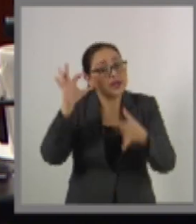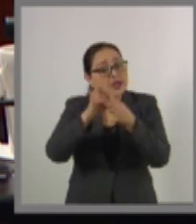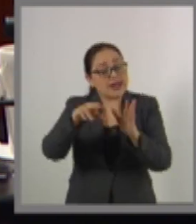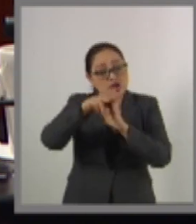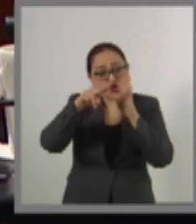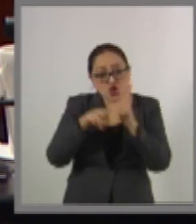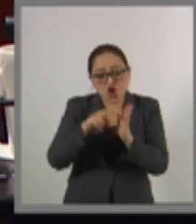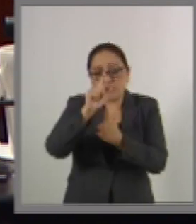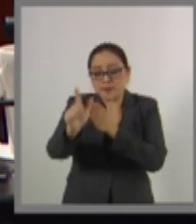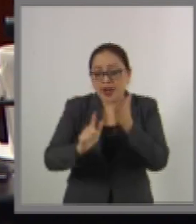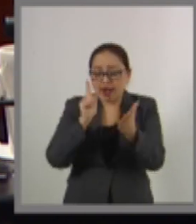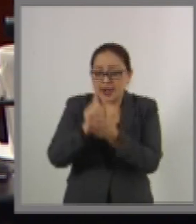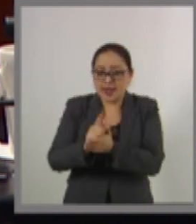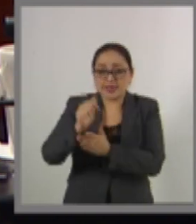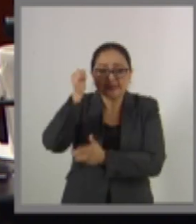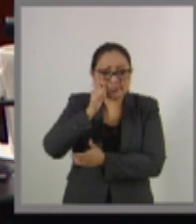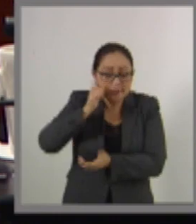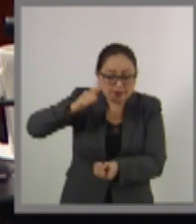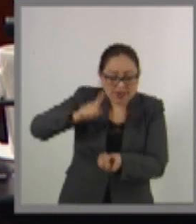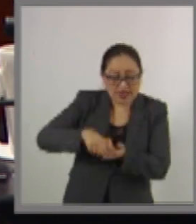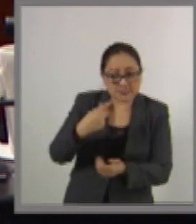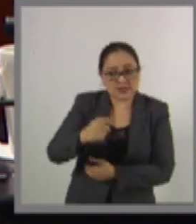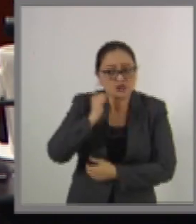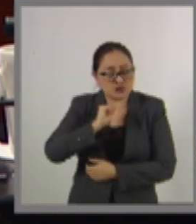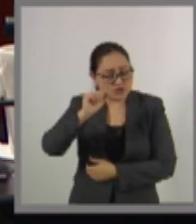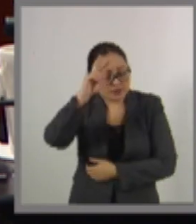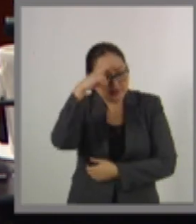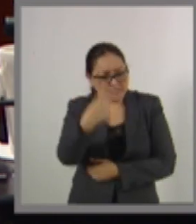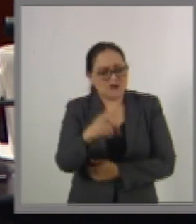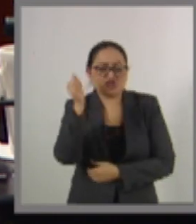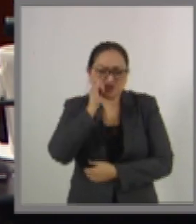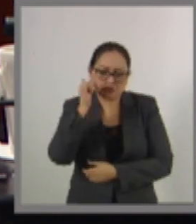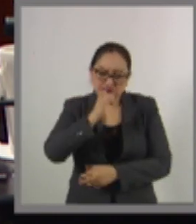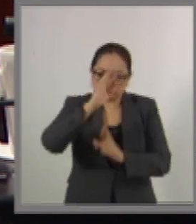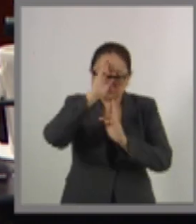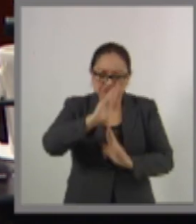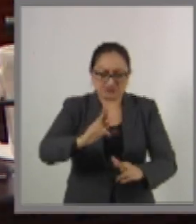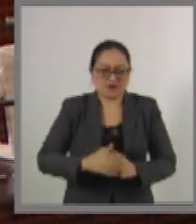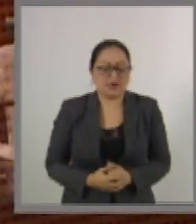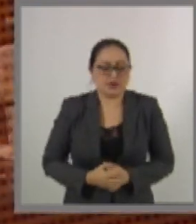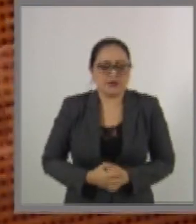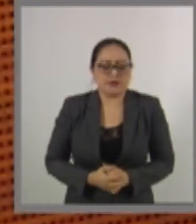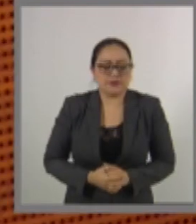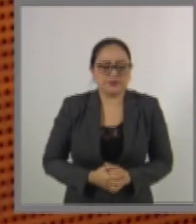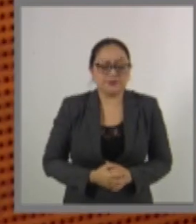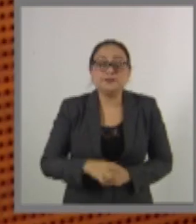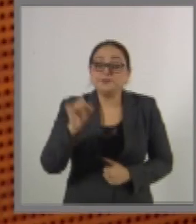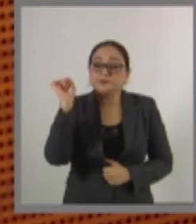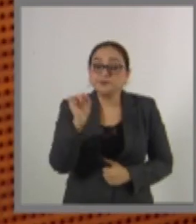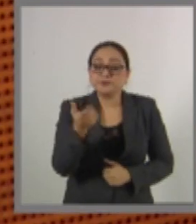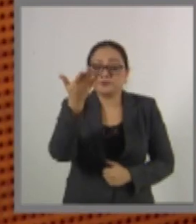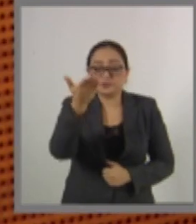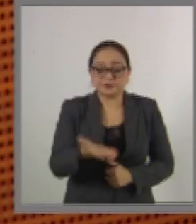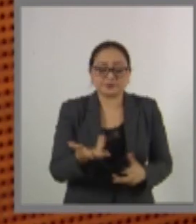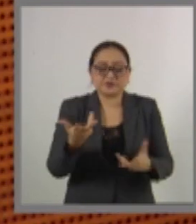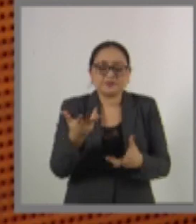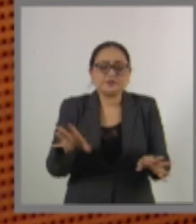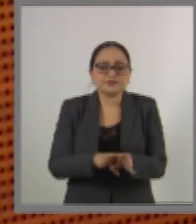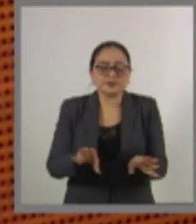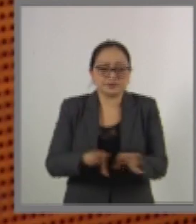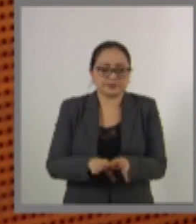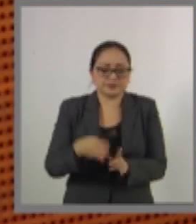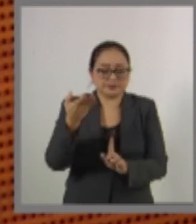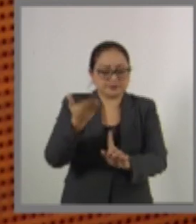que rige la vida interna de este grupo parlamentario. Lo fue también